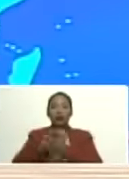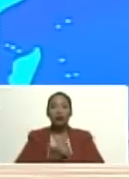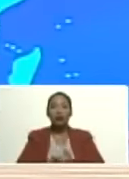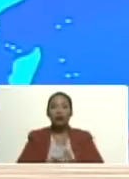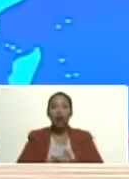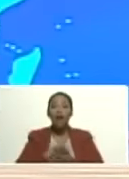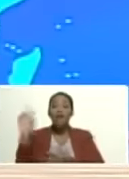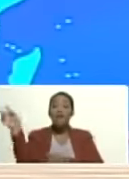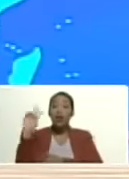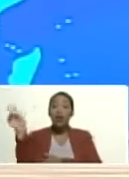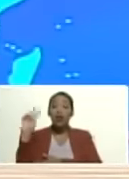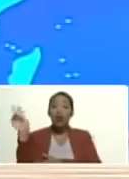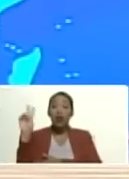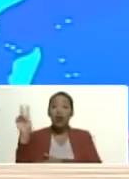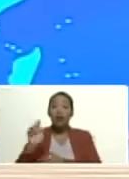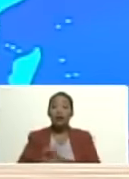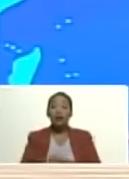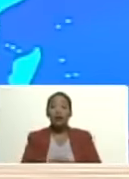Venezuela